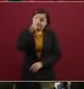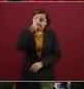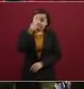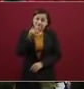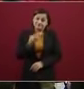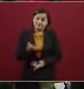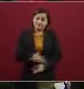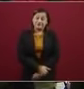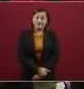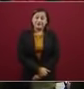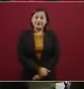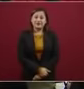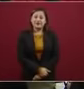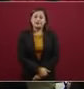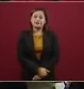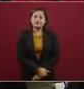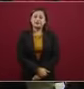Muchas gracias